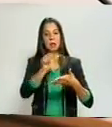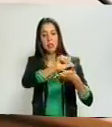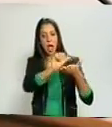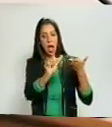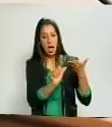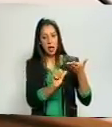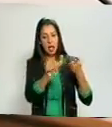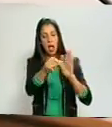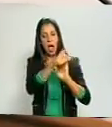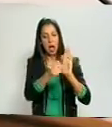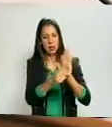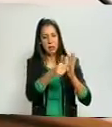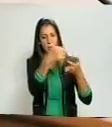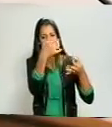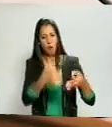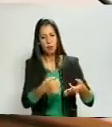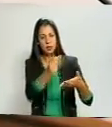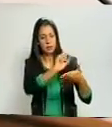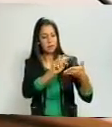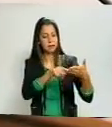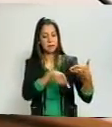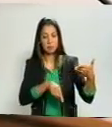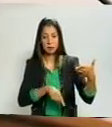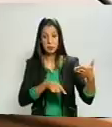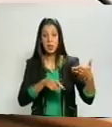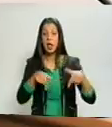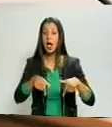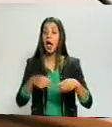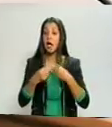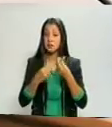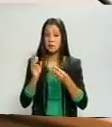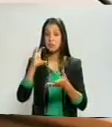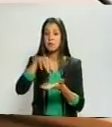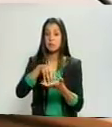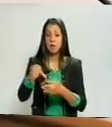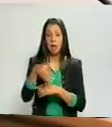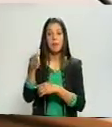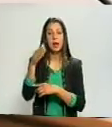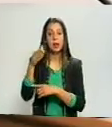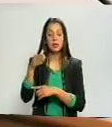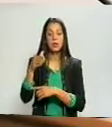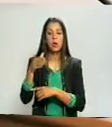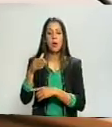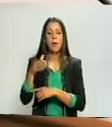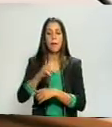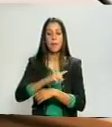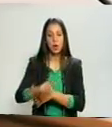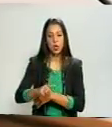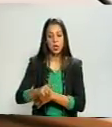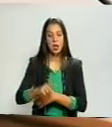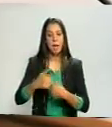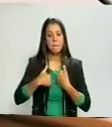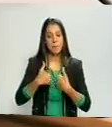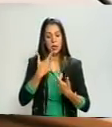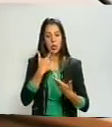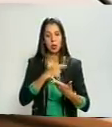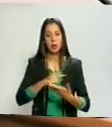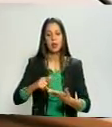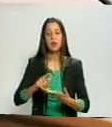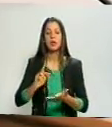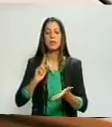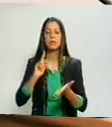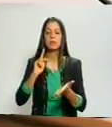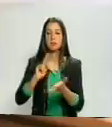lo acontecido en el hemiciclo protocolar del Palacio Federal Legislativo. Se ordena anexar a la misma la intervención